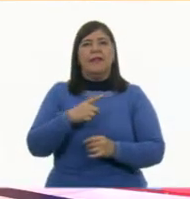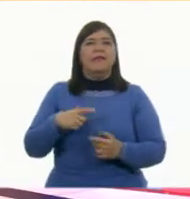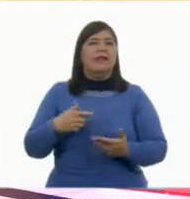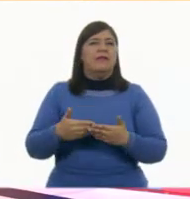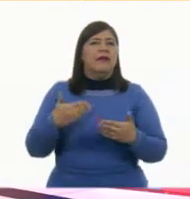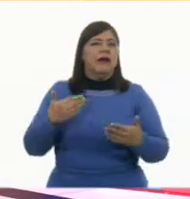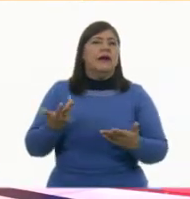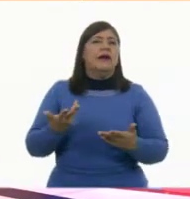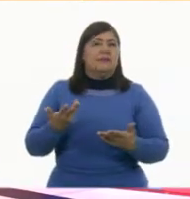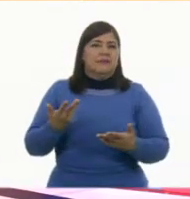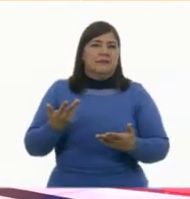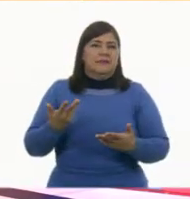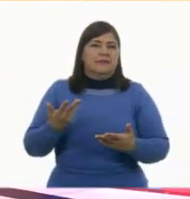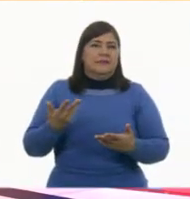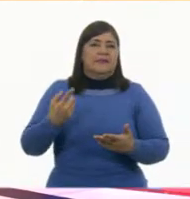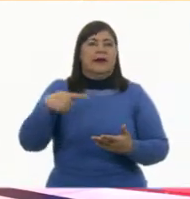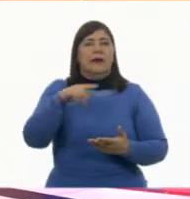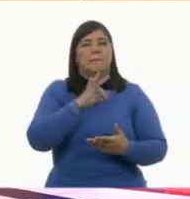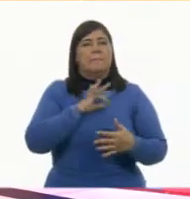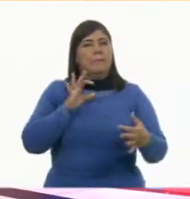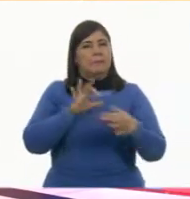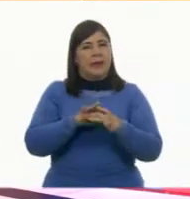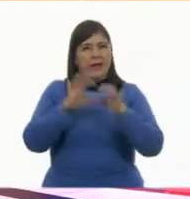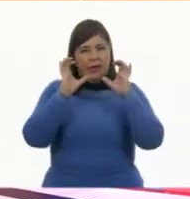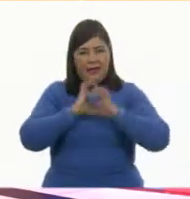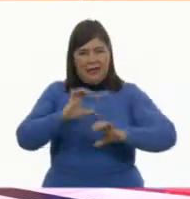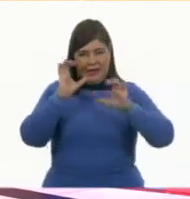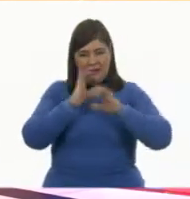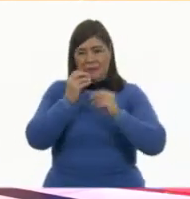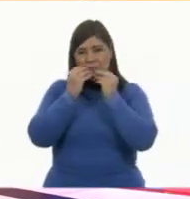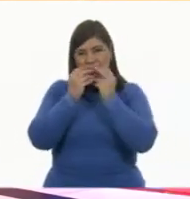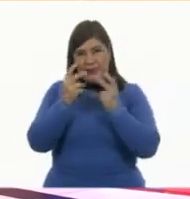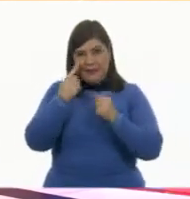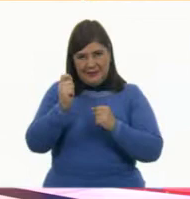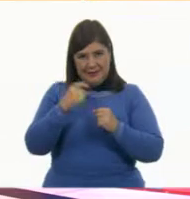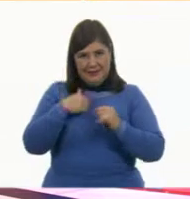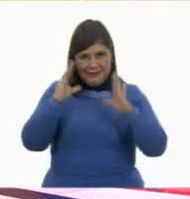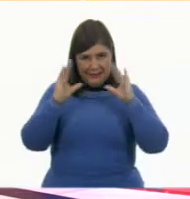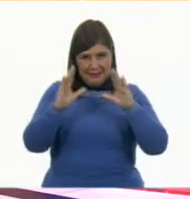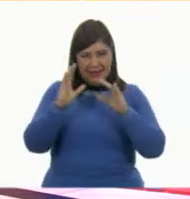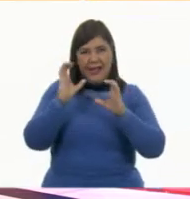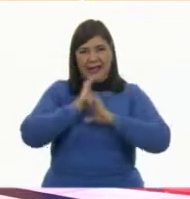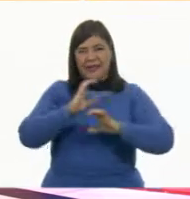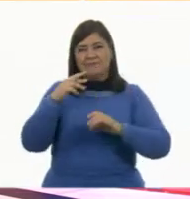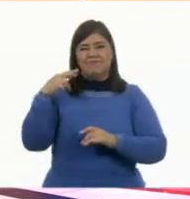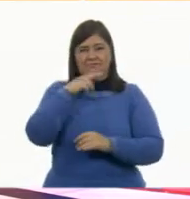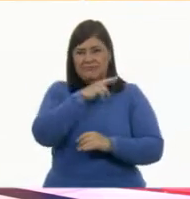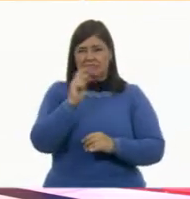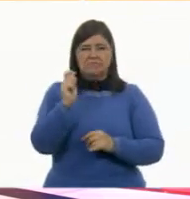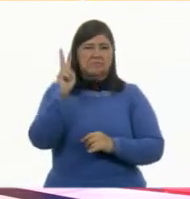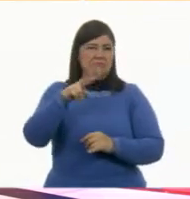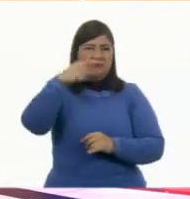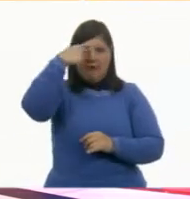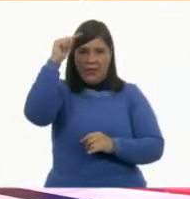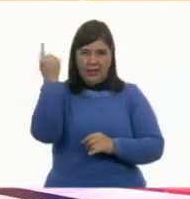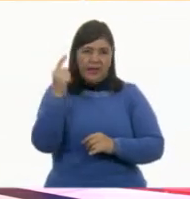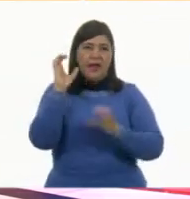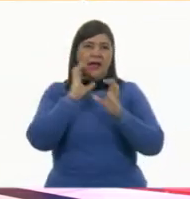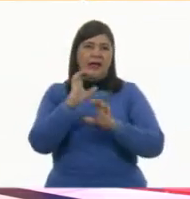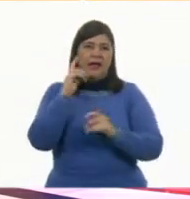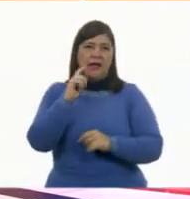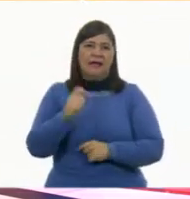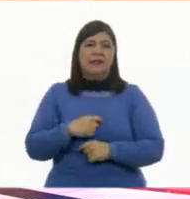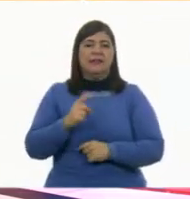vamos a hacerlo con una canción muy padre. Perfecto. Nos la vamos a aprender muy rápido. Está muy sencilla y la canción